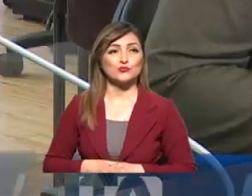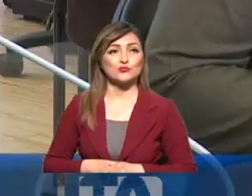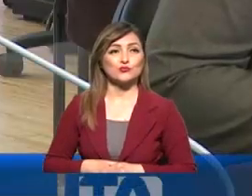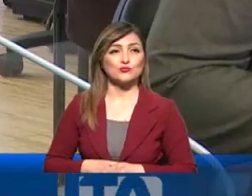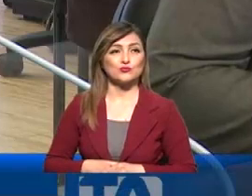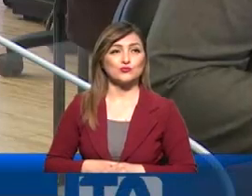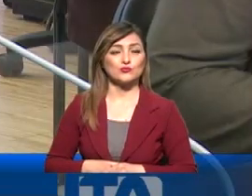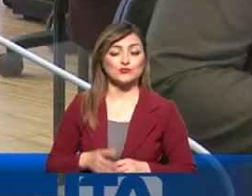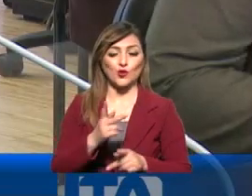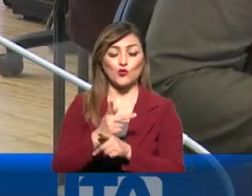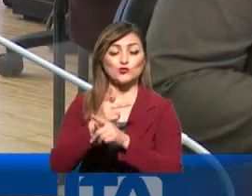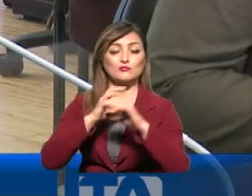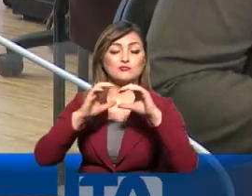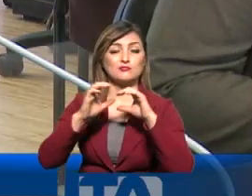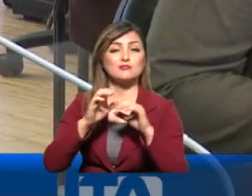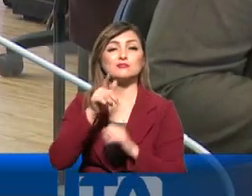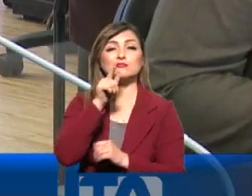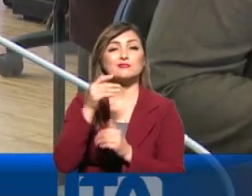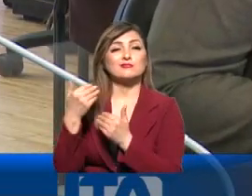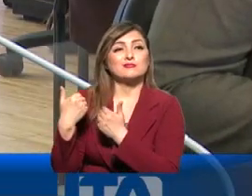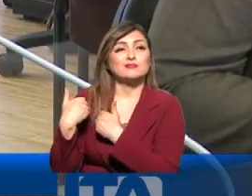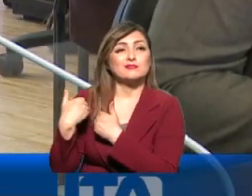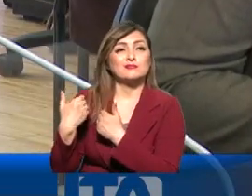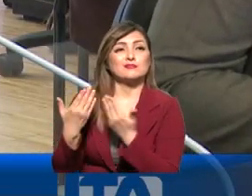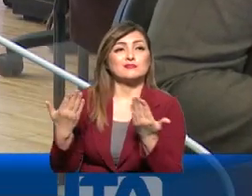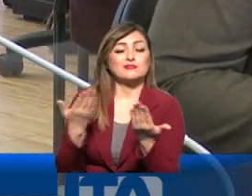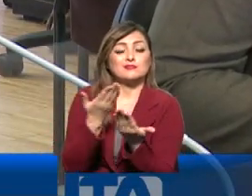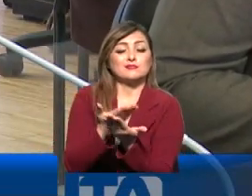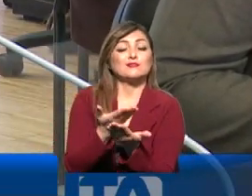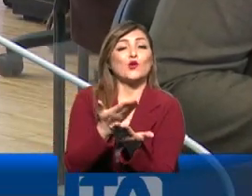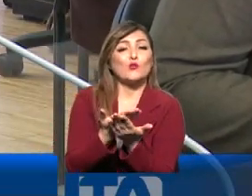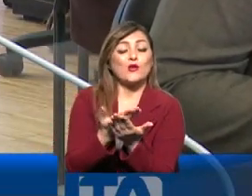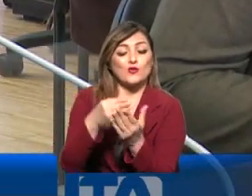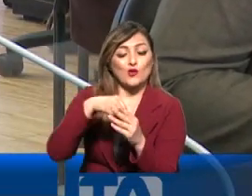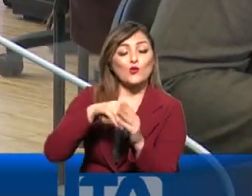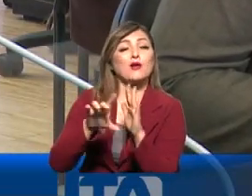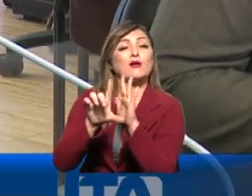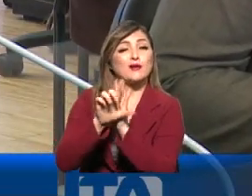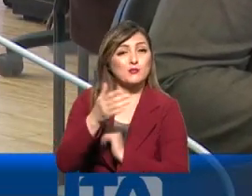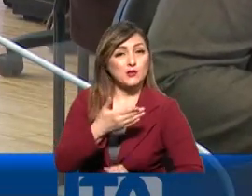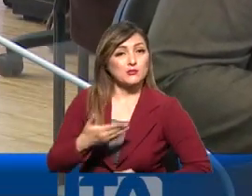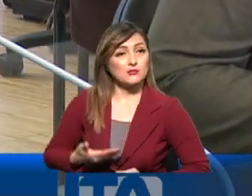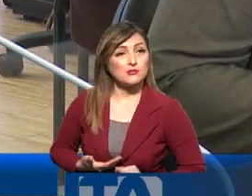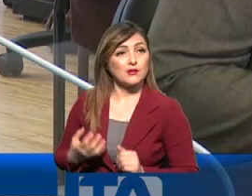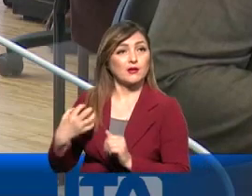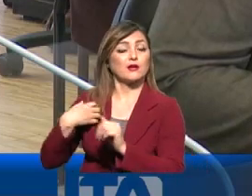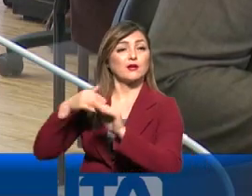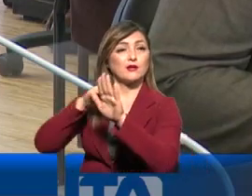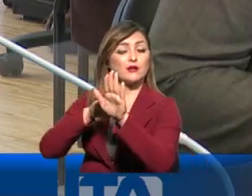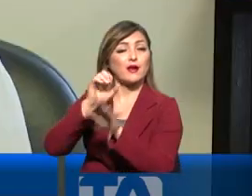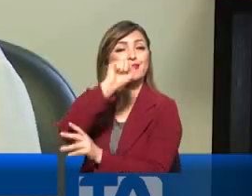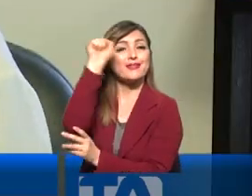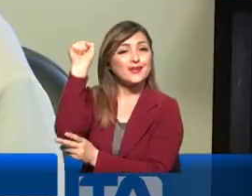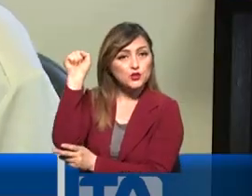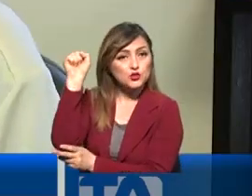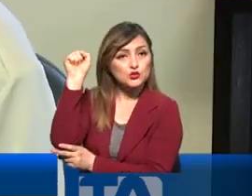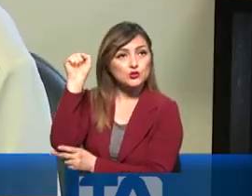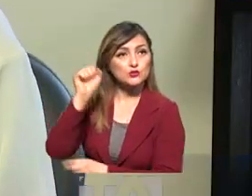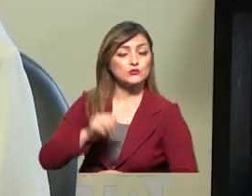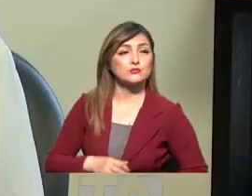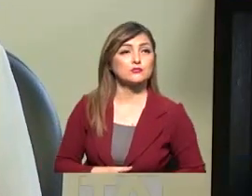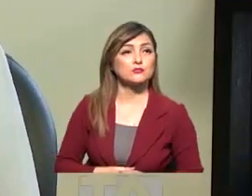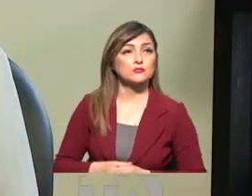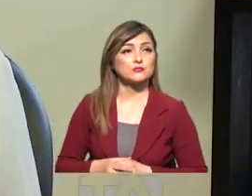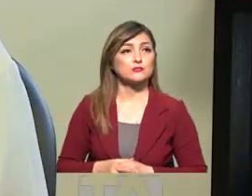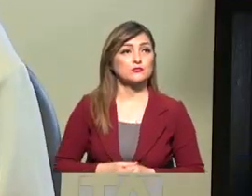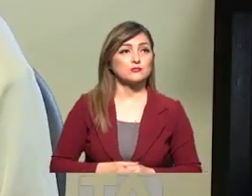elimina el Consejo, ¿quién se va a encargar? ¿Dónde está una propuesta dentro de la ley del Ejecutivo para garantizar, insisto, derechos? Decir que no hay